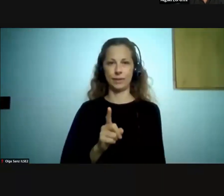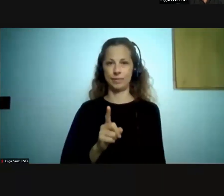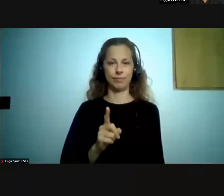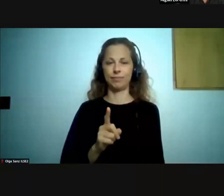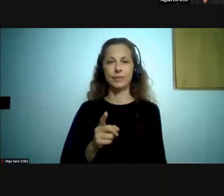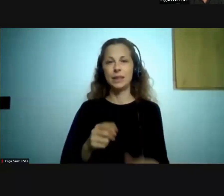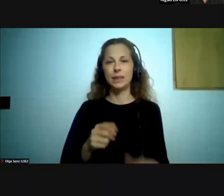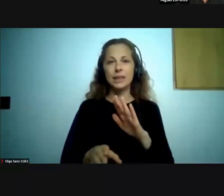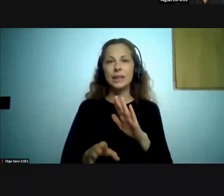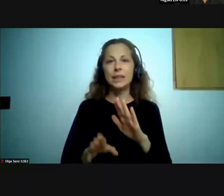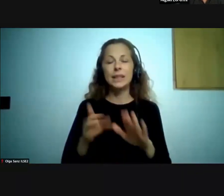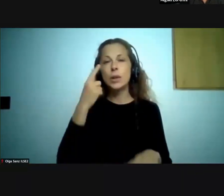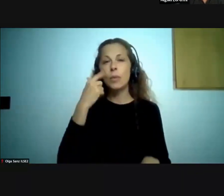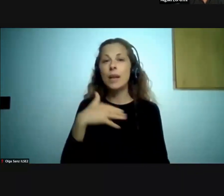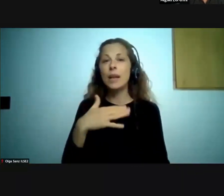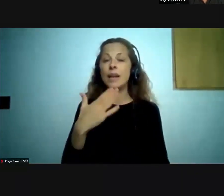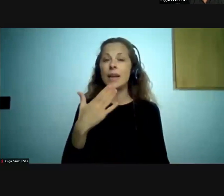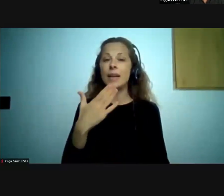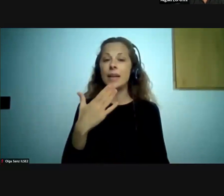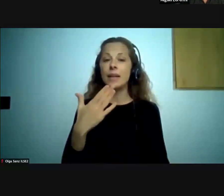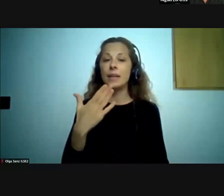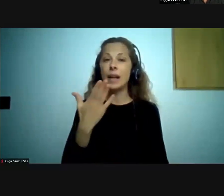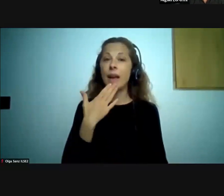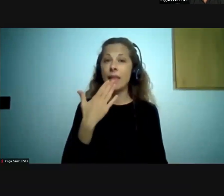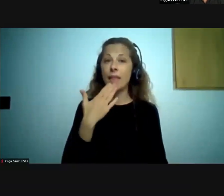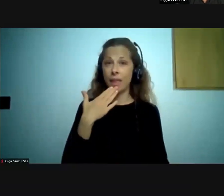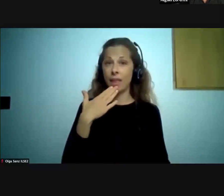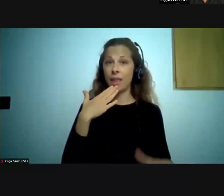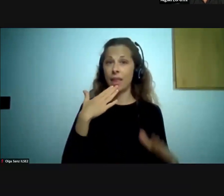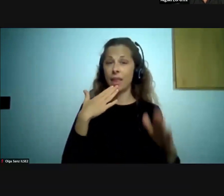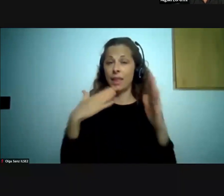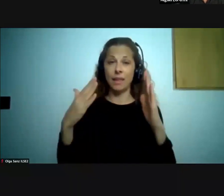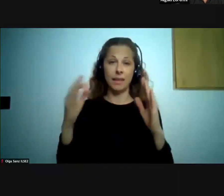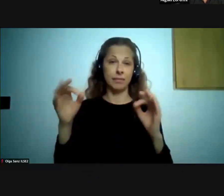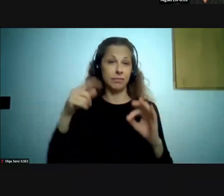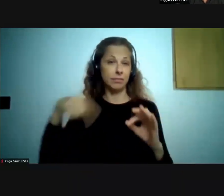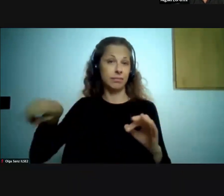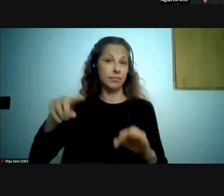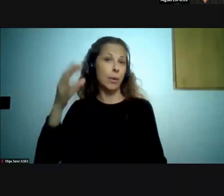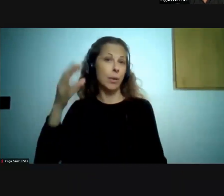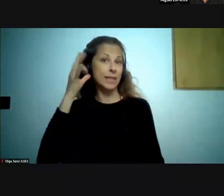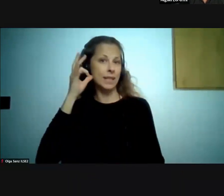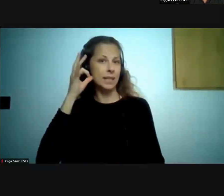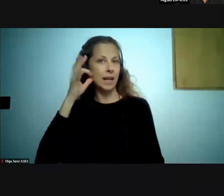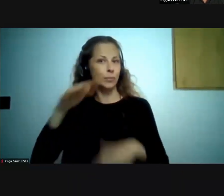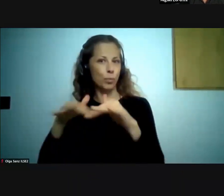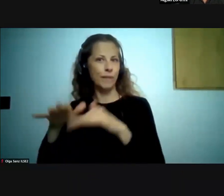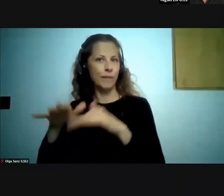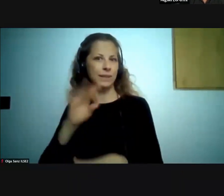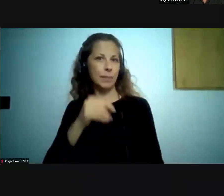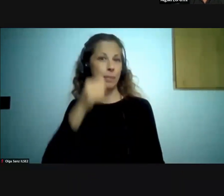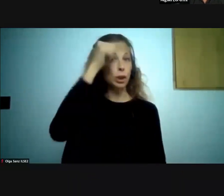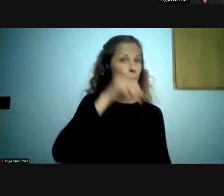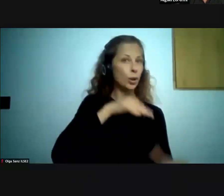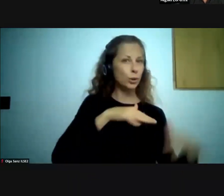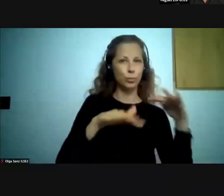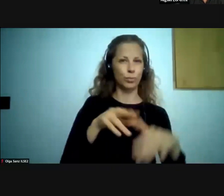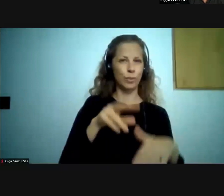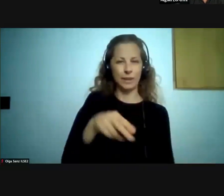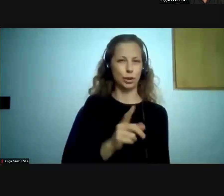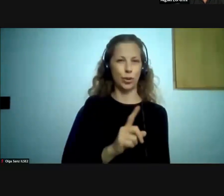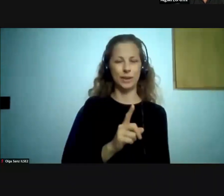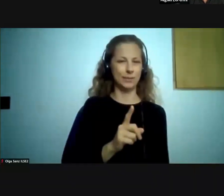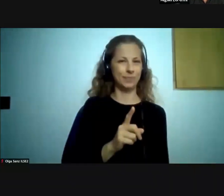siendo también en esa edad liderada y protagonizada por las chicas, pero no por los chicos. Y ese